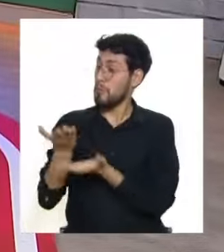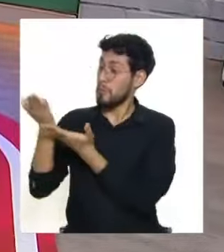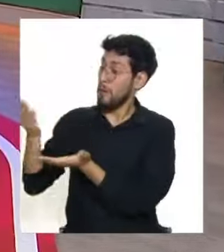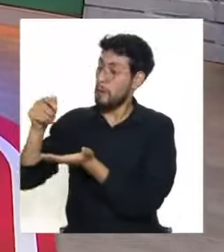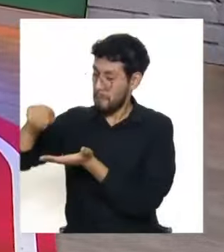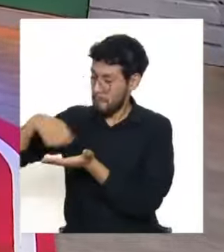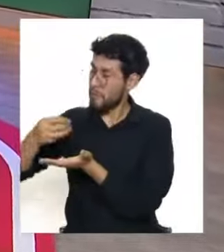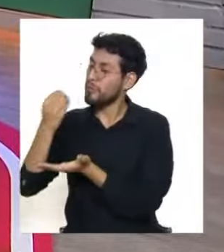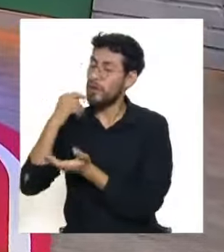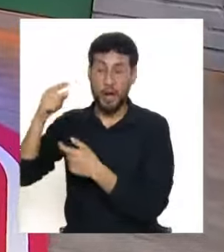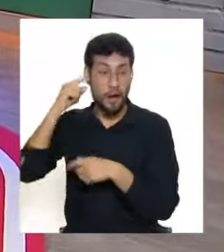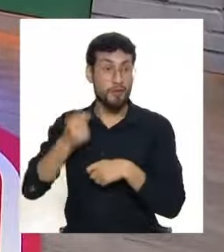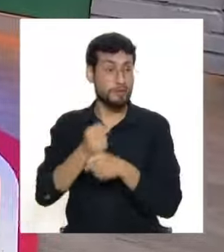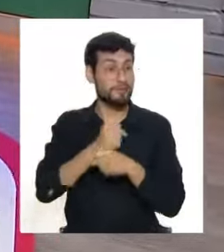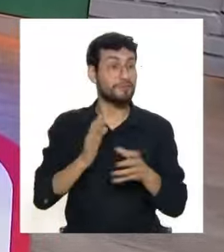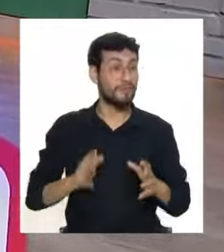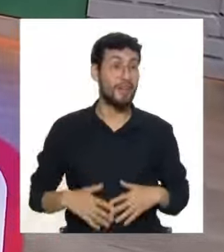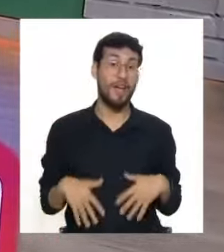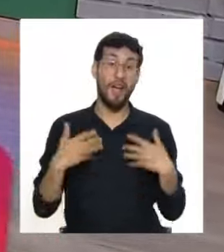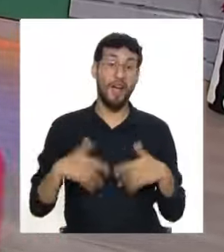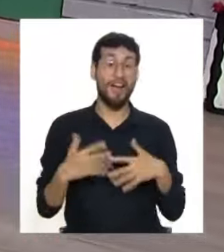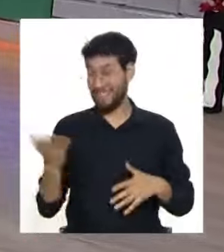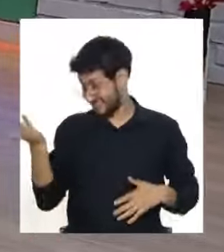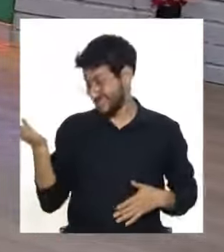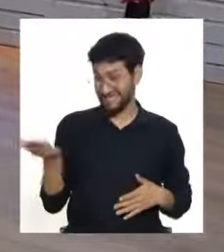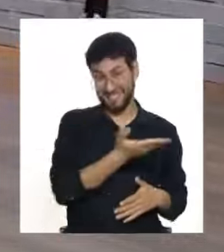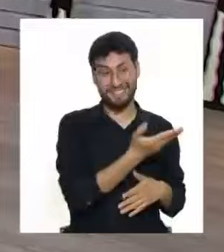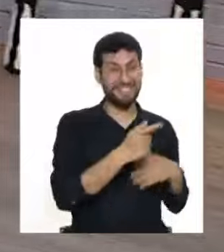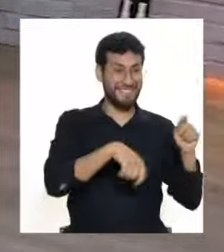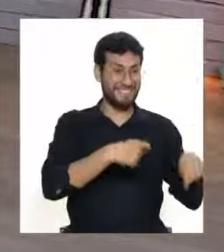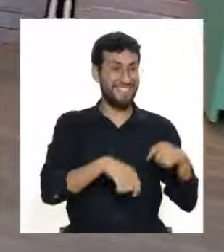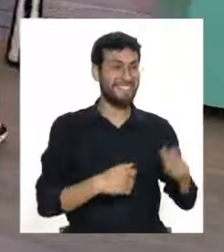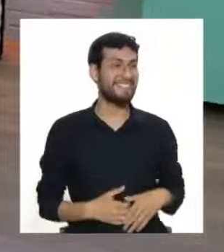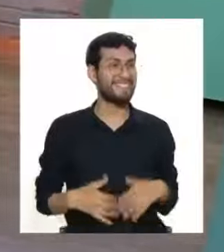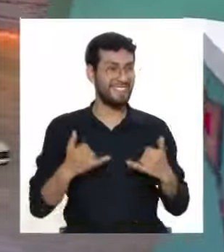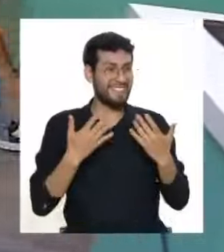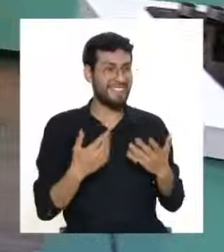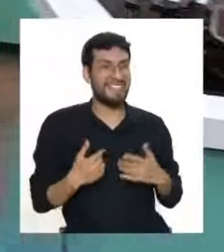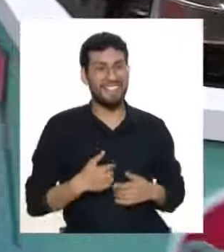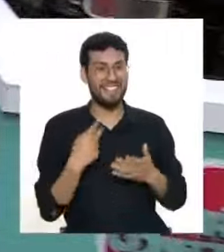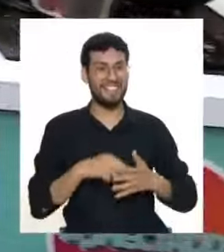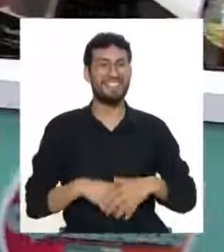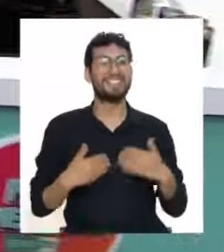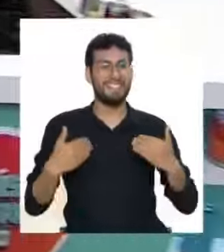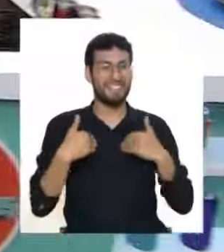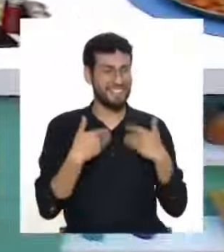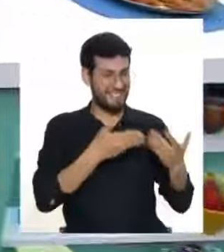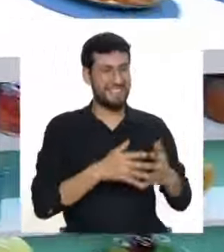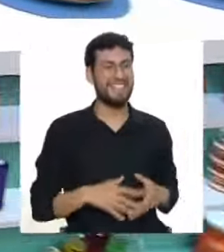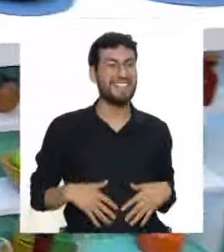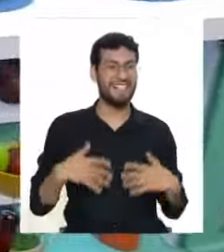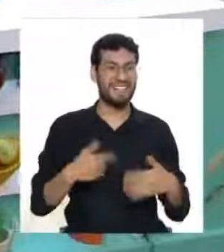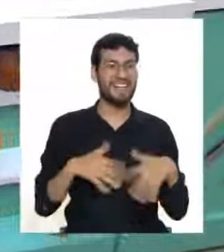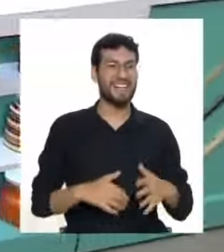tu platito de chaufa. Wow. Así que, vámonos para la cocina. Vamos, vamos. Eso sí me da. Mira cómo te tenemos acá.